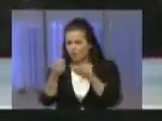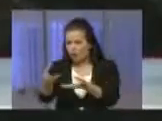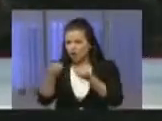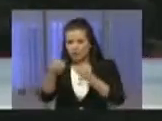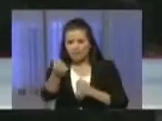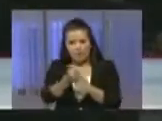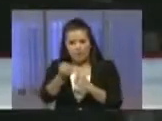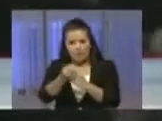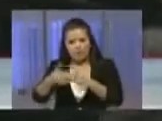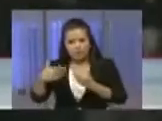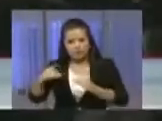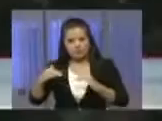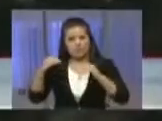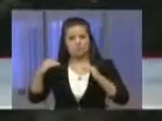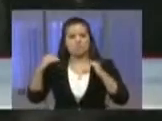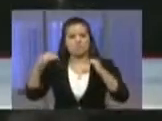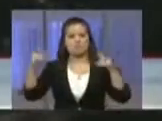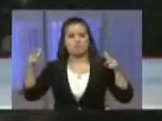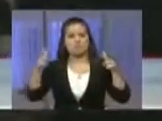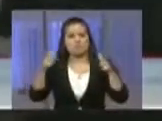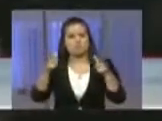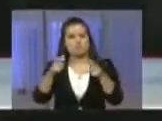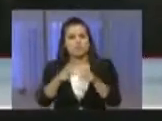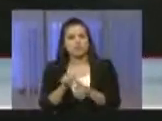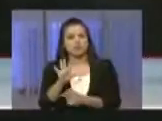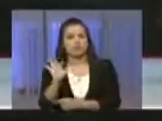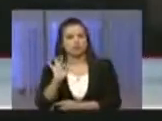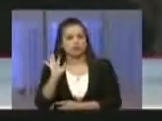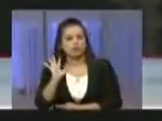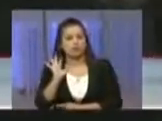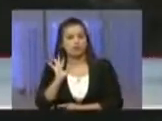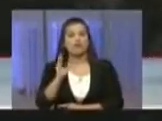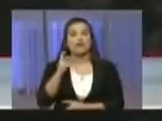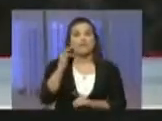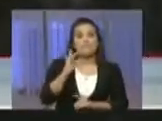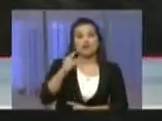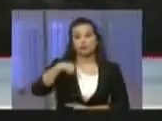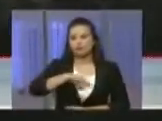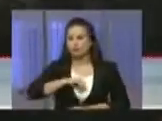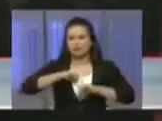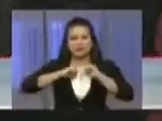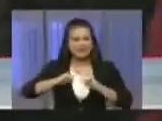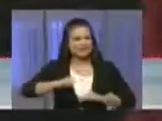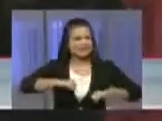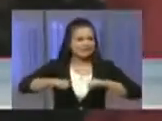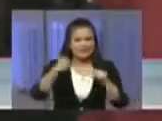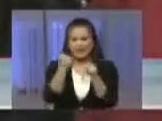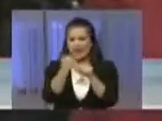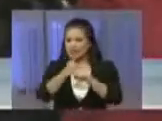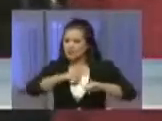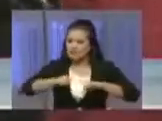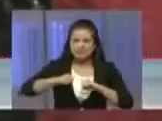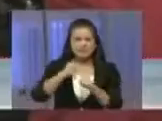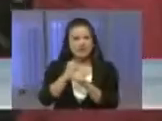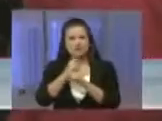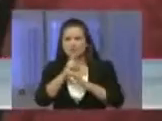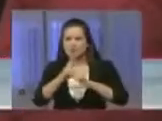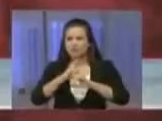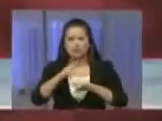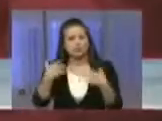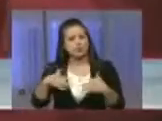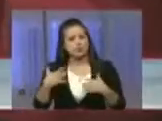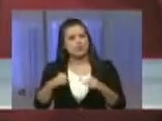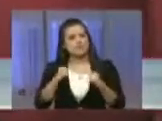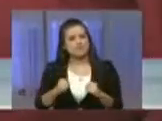5% y en el 5% todo lo que hacía no da un piso duro